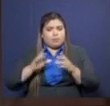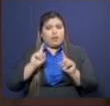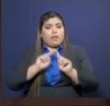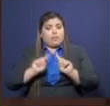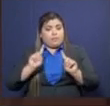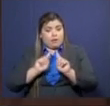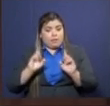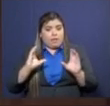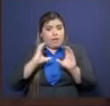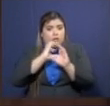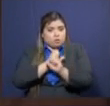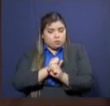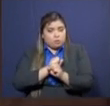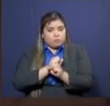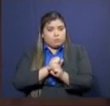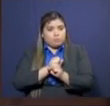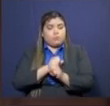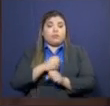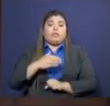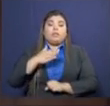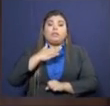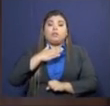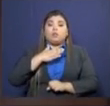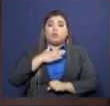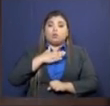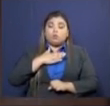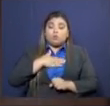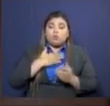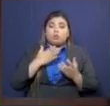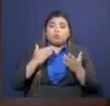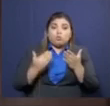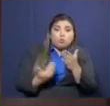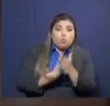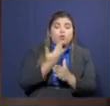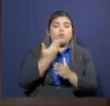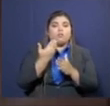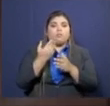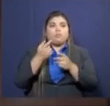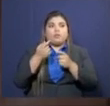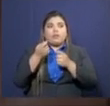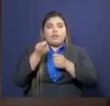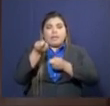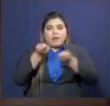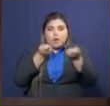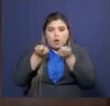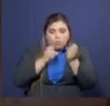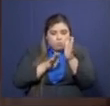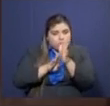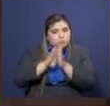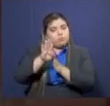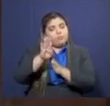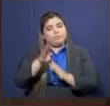concretas de nuestro plan de reactivación económica.